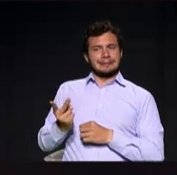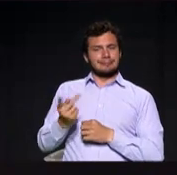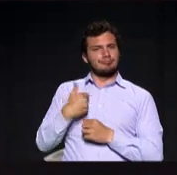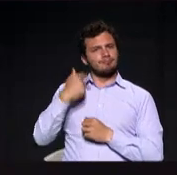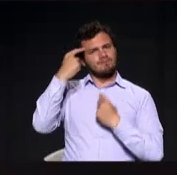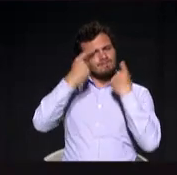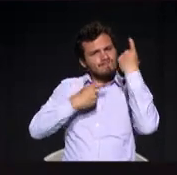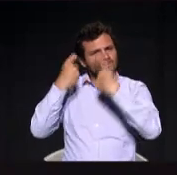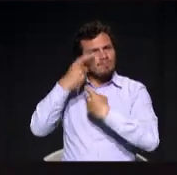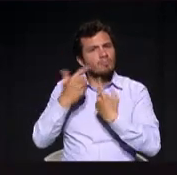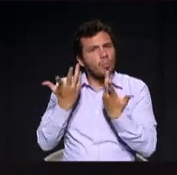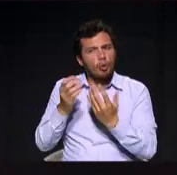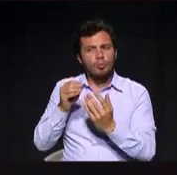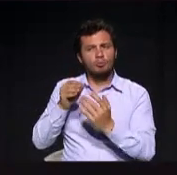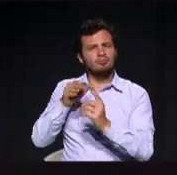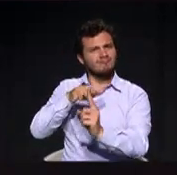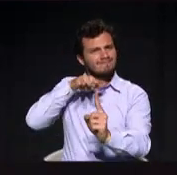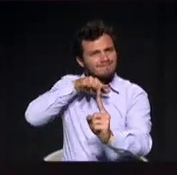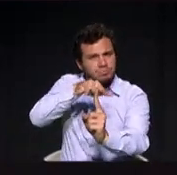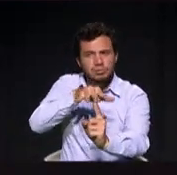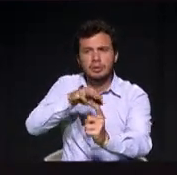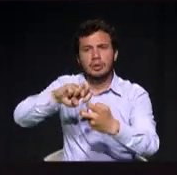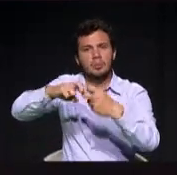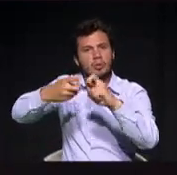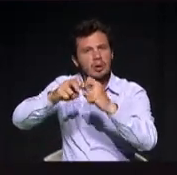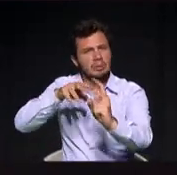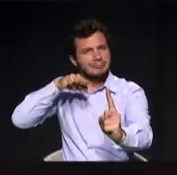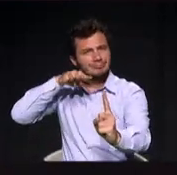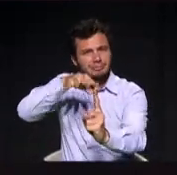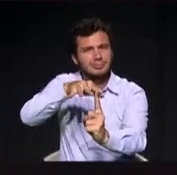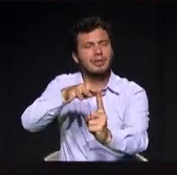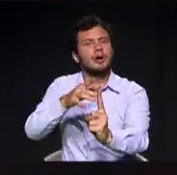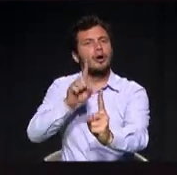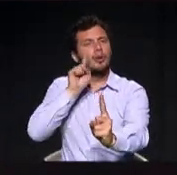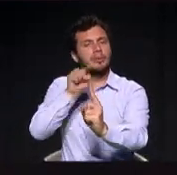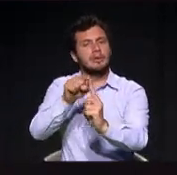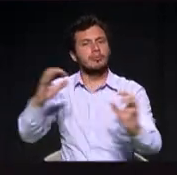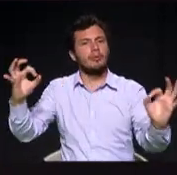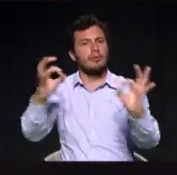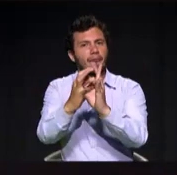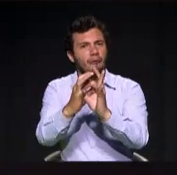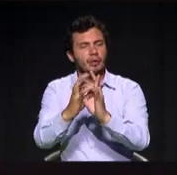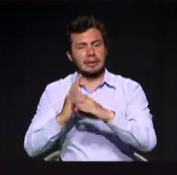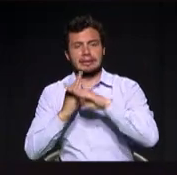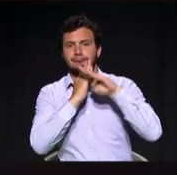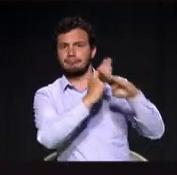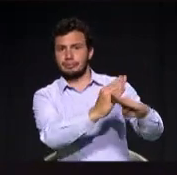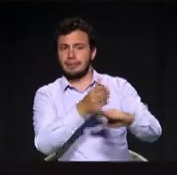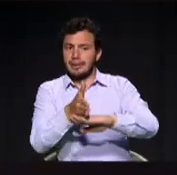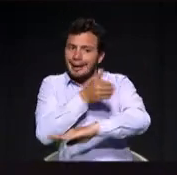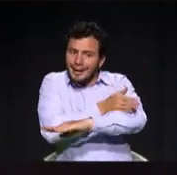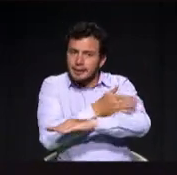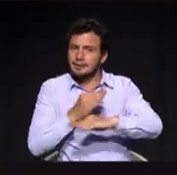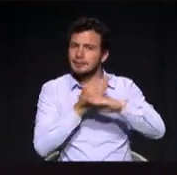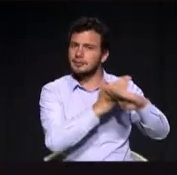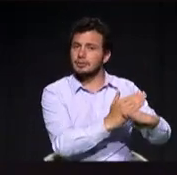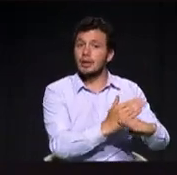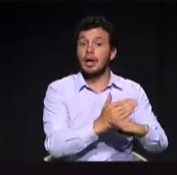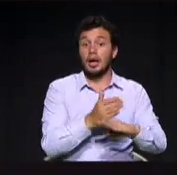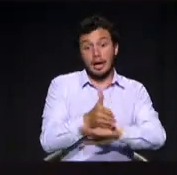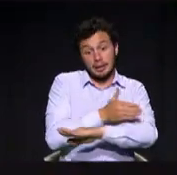sobre el problema y darle un principal enfoque a la prevención que requiere de entrada una serie de acciones concretas